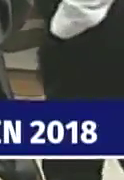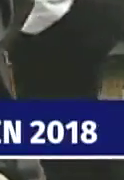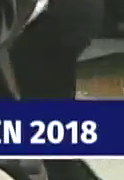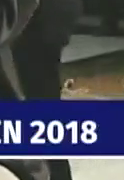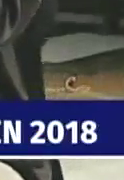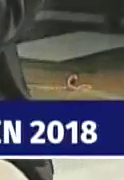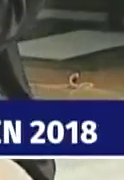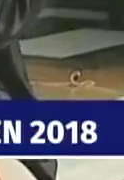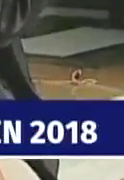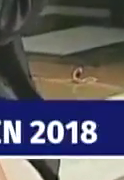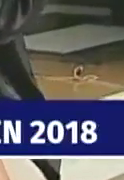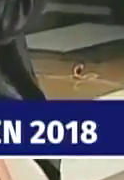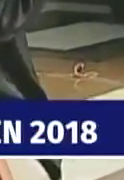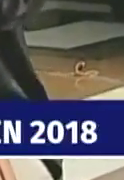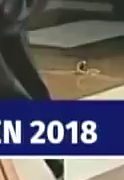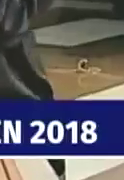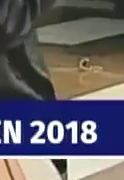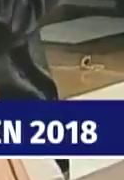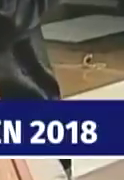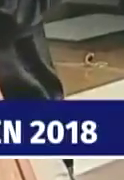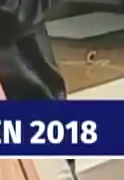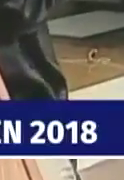de la buena música que también ambienta